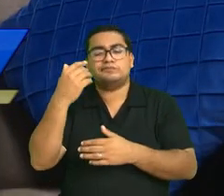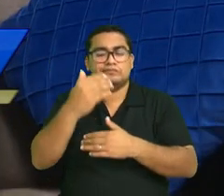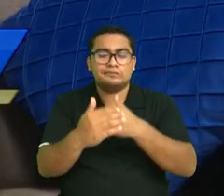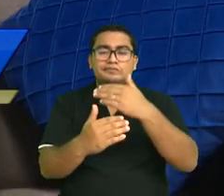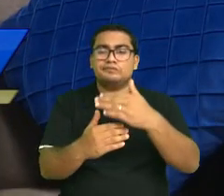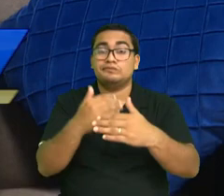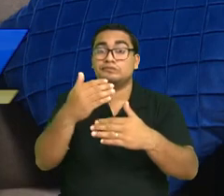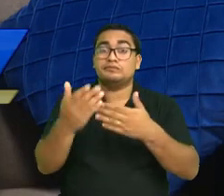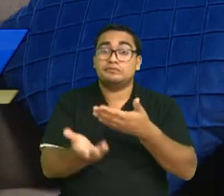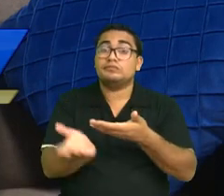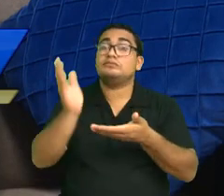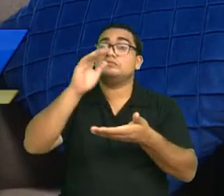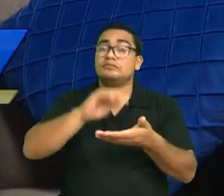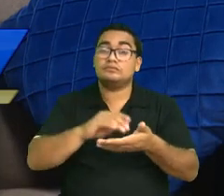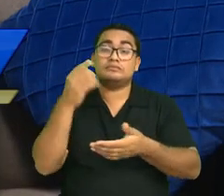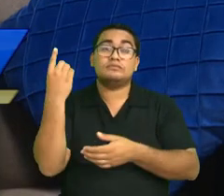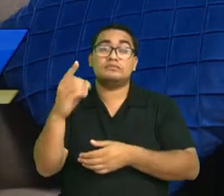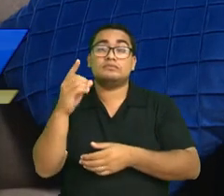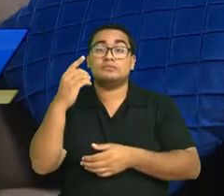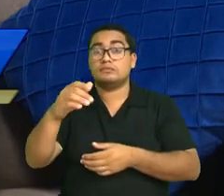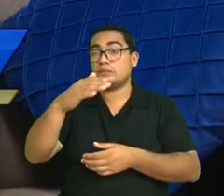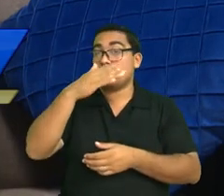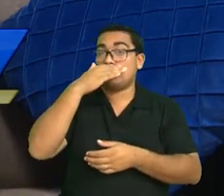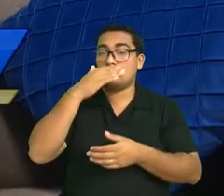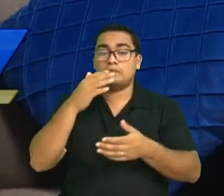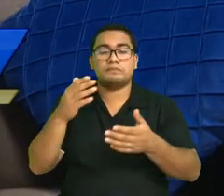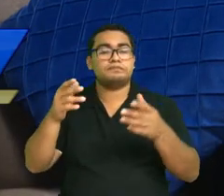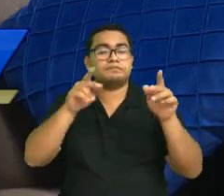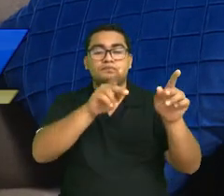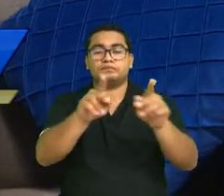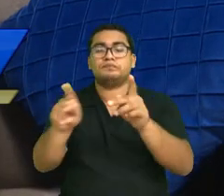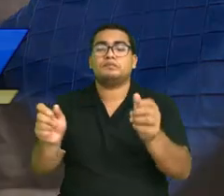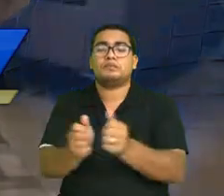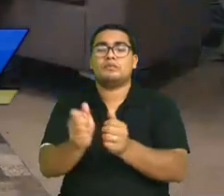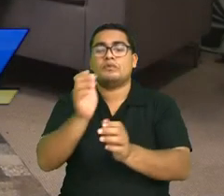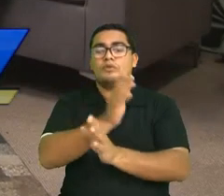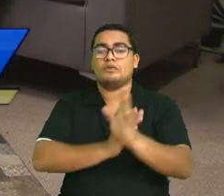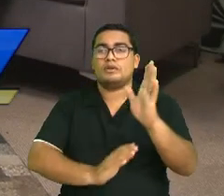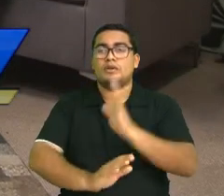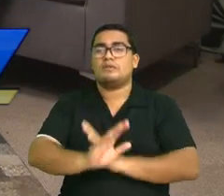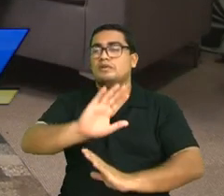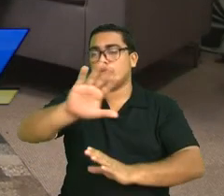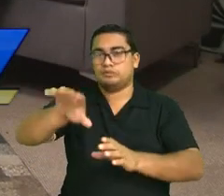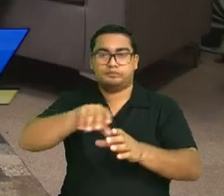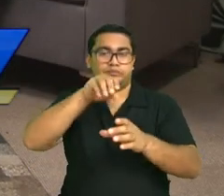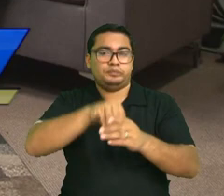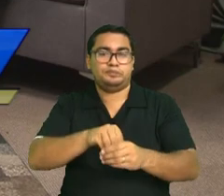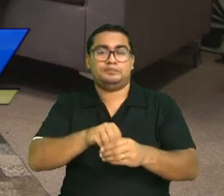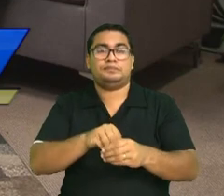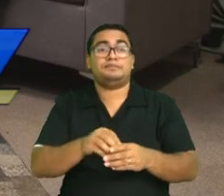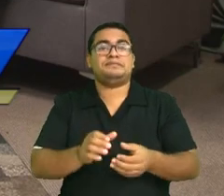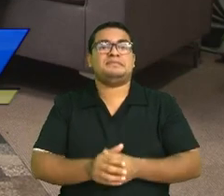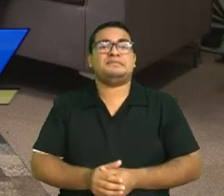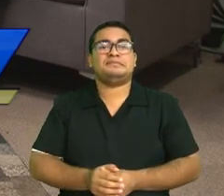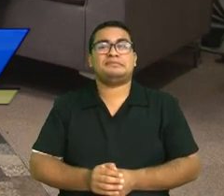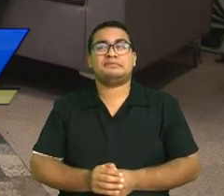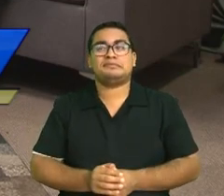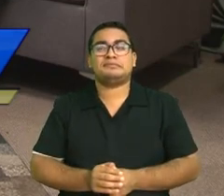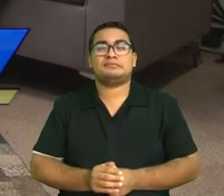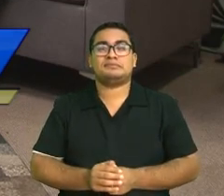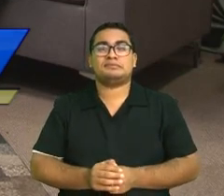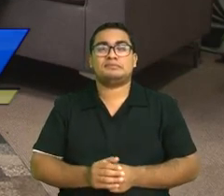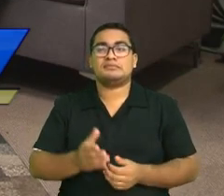ellos, enmarcado también la inclusión de las personas con discapacidad. Bienvenida una vez más. Sí, buenos días. Gracias por